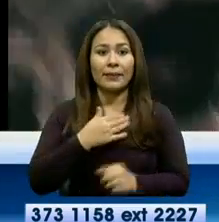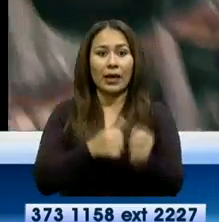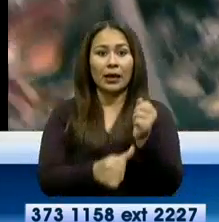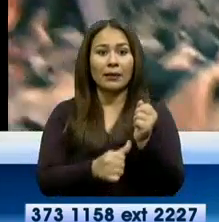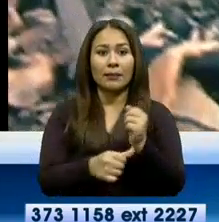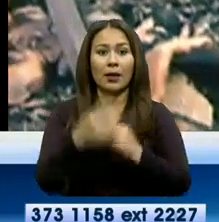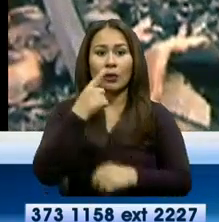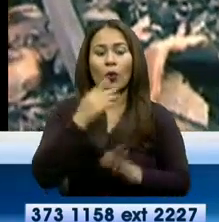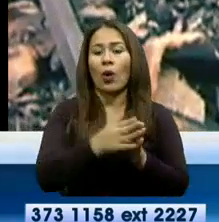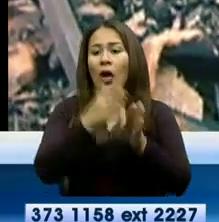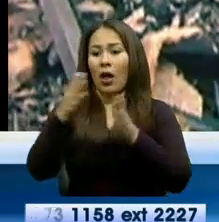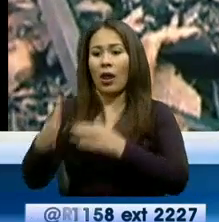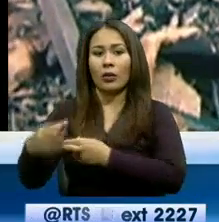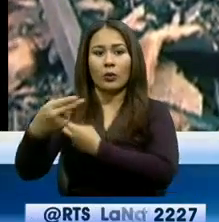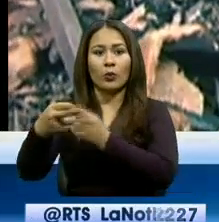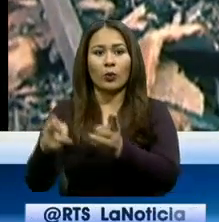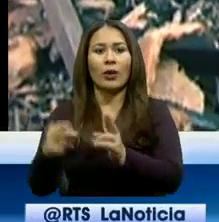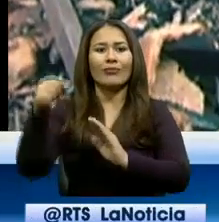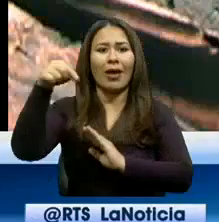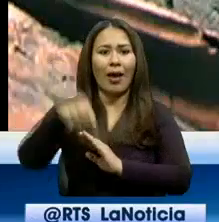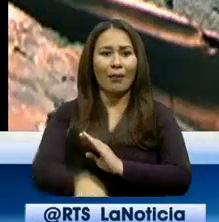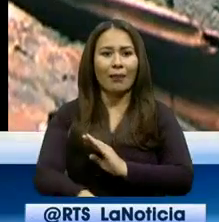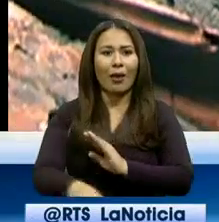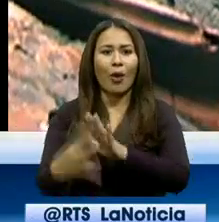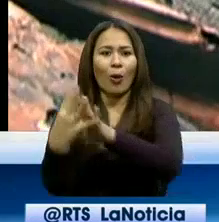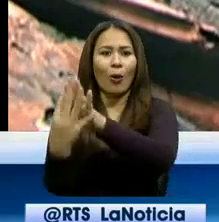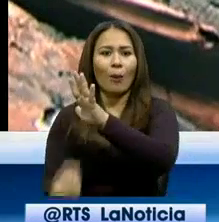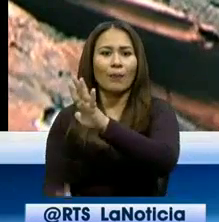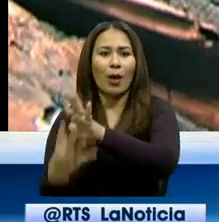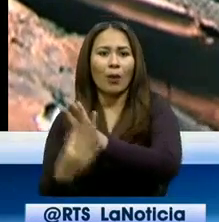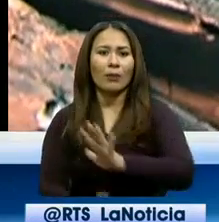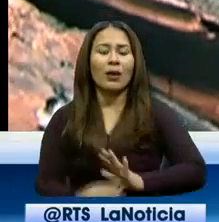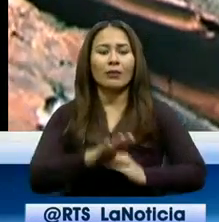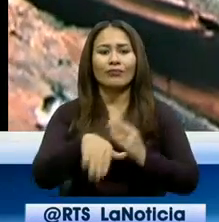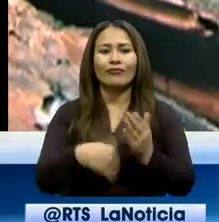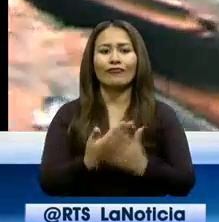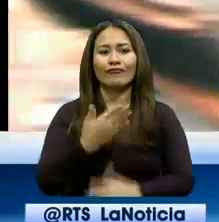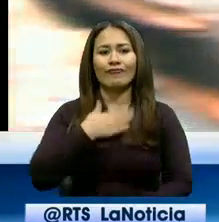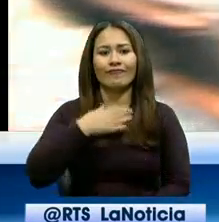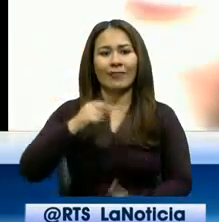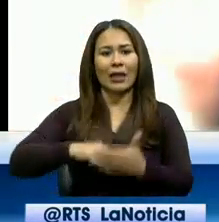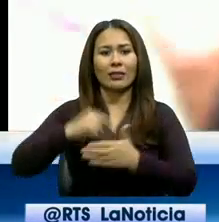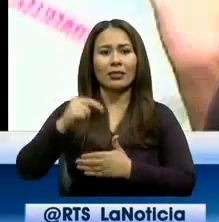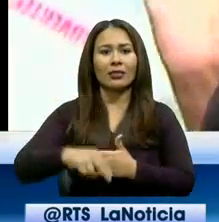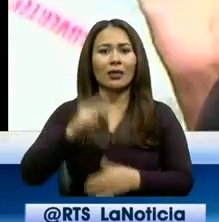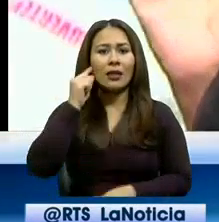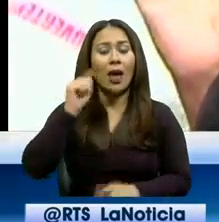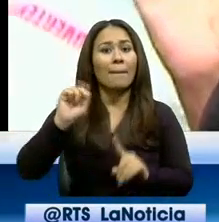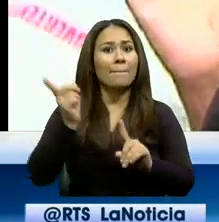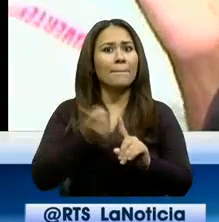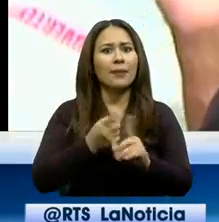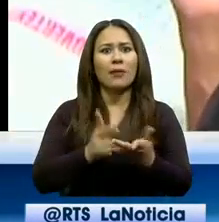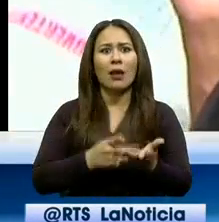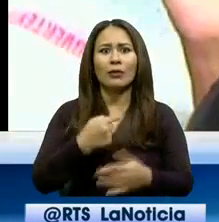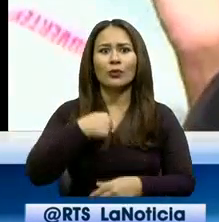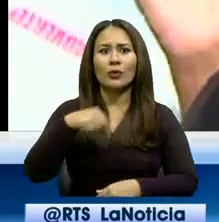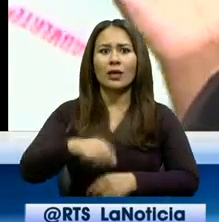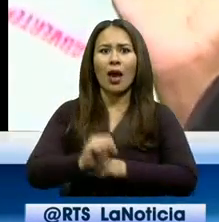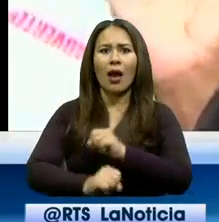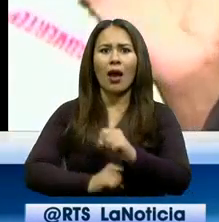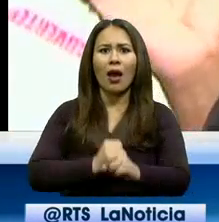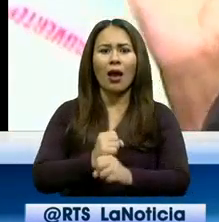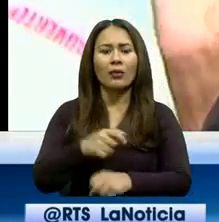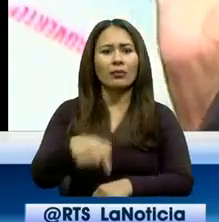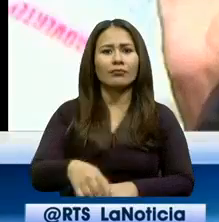cuarto de al lado y ahí cayó abajo al cuarto de mi de mi nieta primera vez que hay un 6 de mi casa tantos años aquí que mi papá y mi